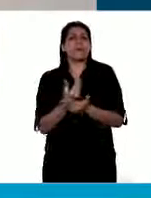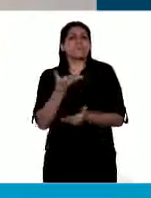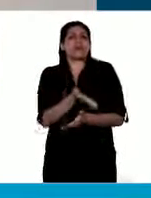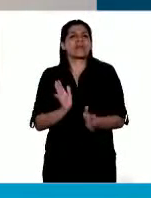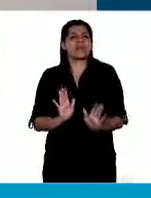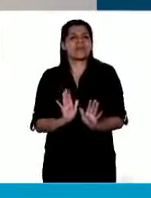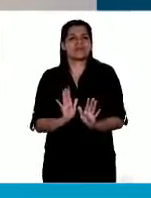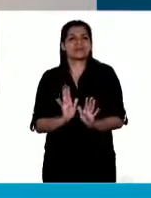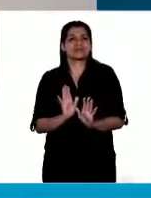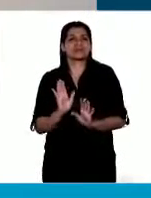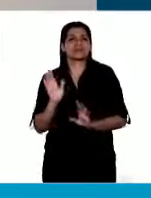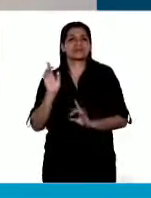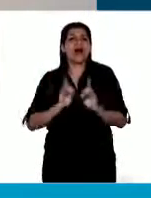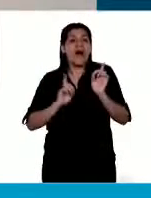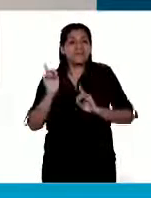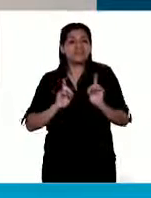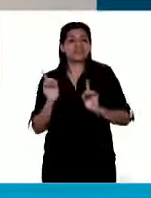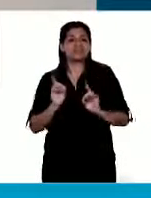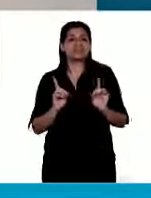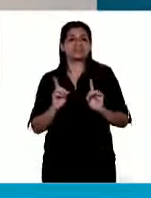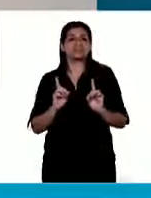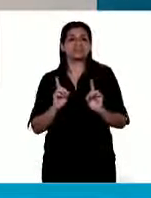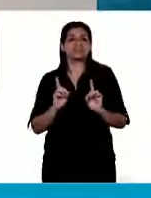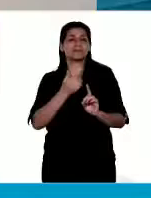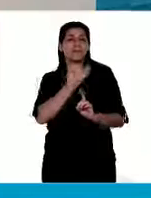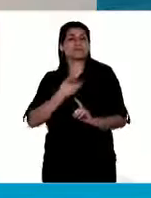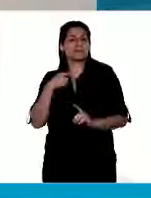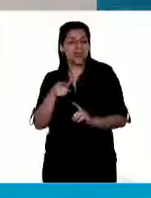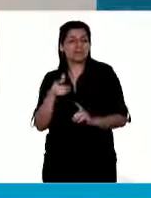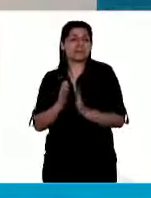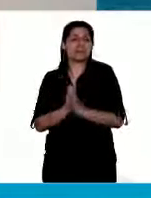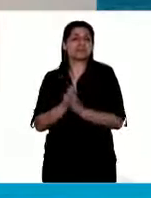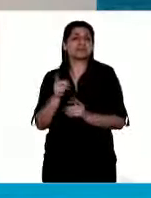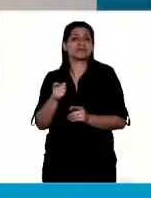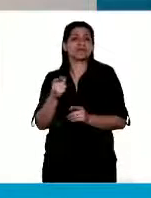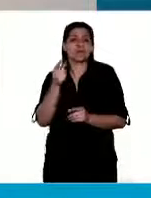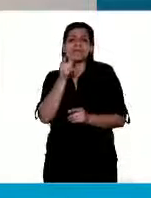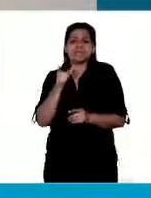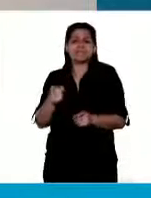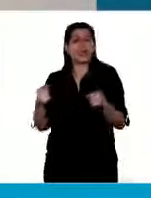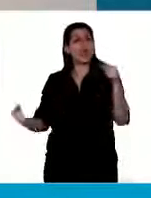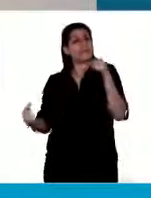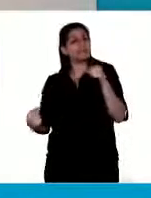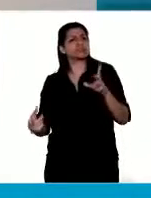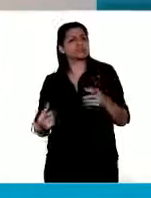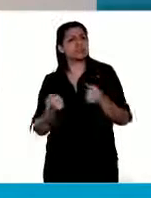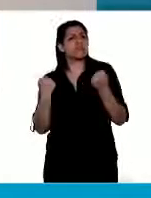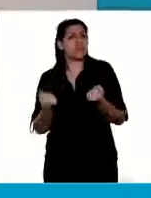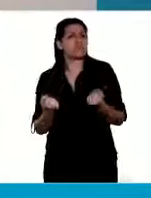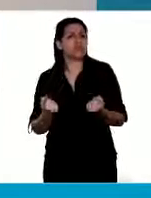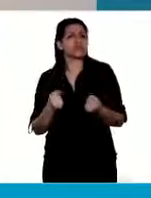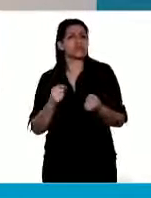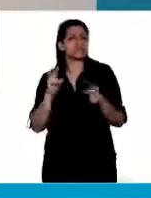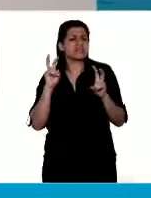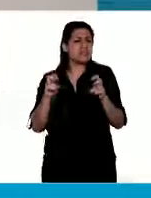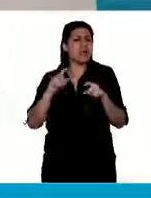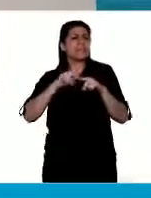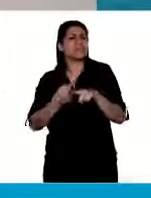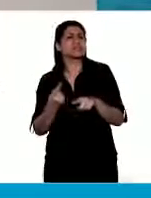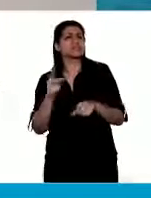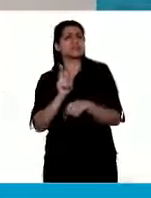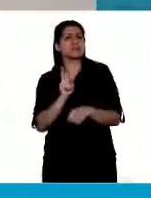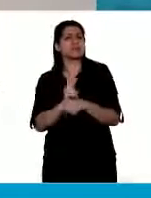hay veces, señor presidente, que parece que la oposición más dura en política de seguridad viene el mismo